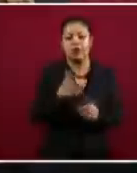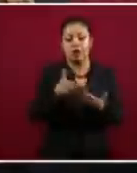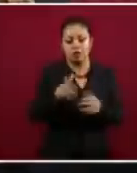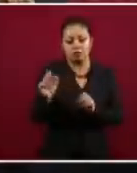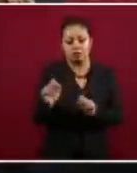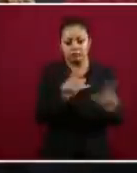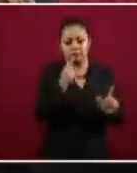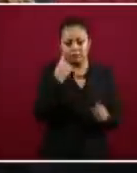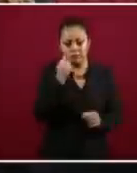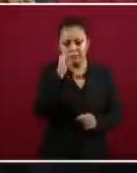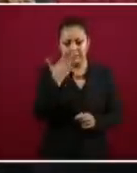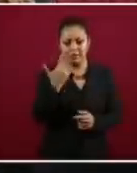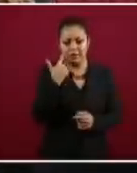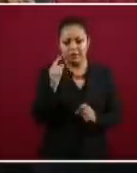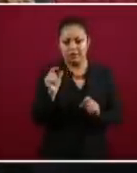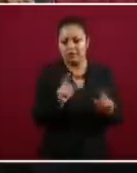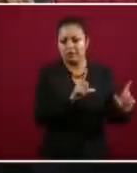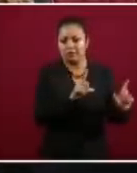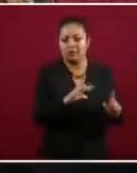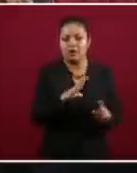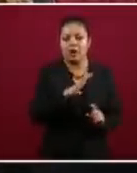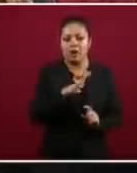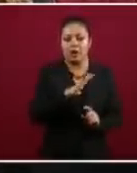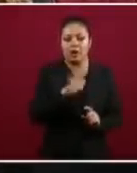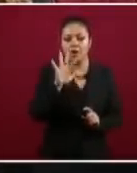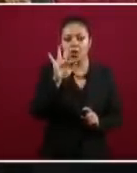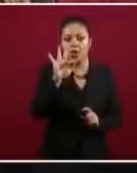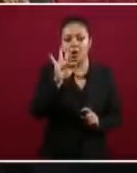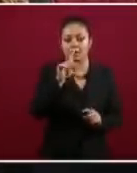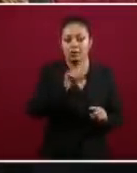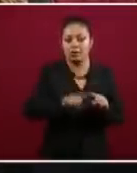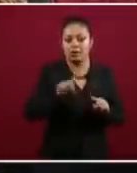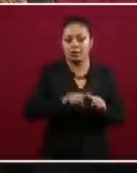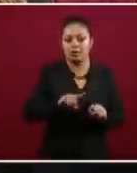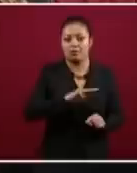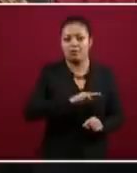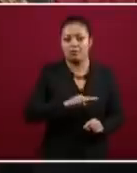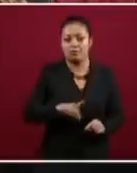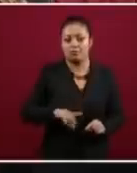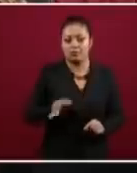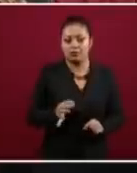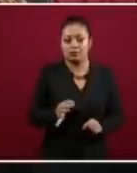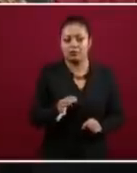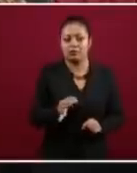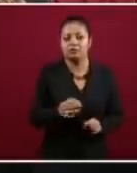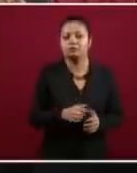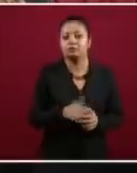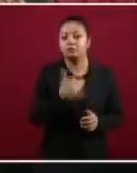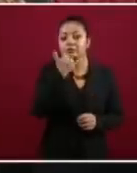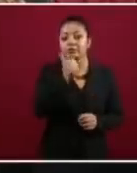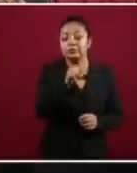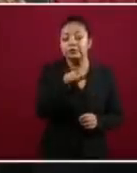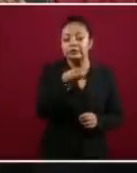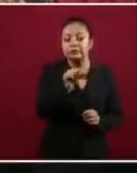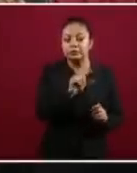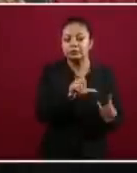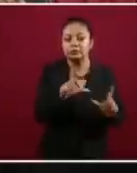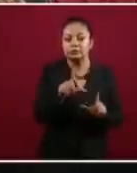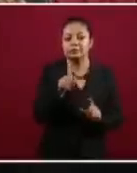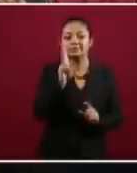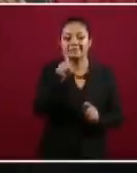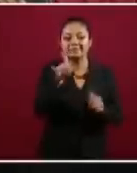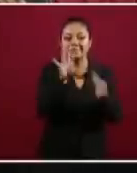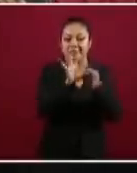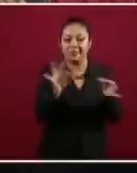las otras imágenes. Aquí los 40 municipios. La siguiente, por favor. Ah, perdón. Aquí es un poco el detalle ya